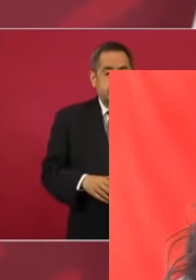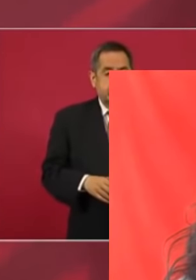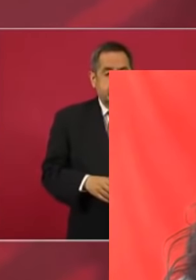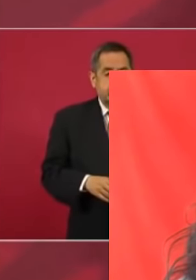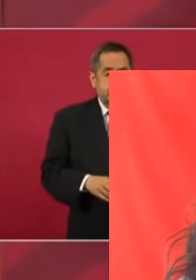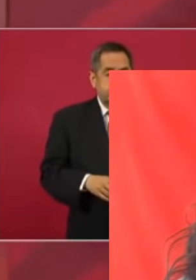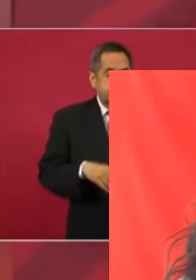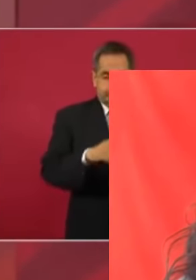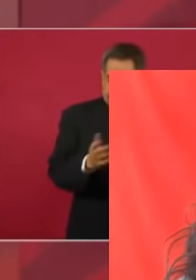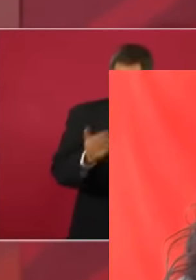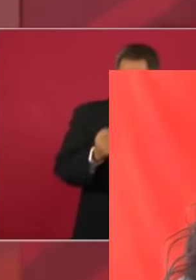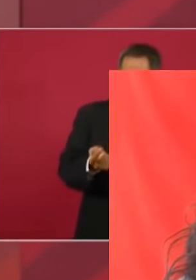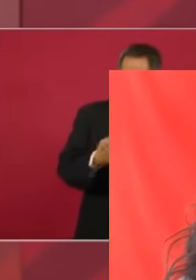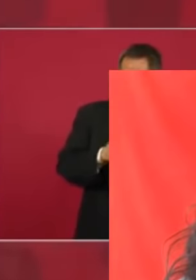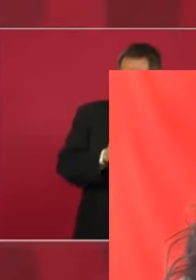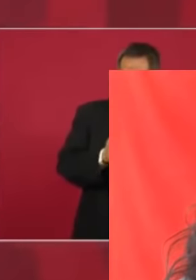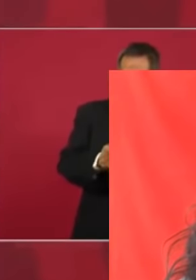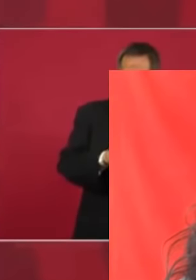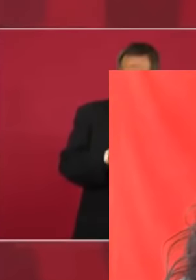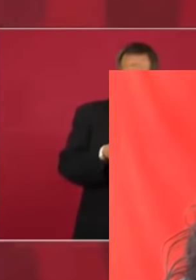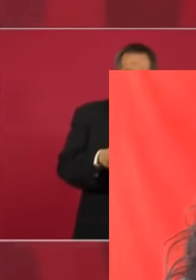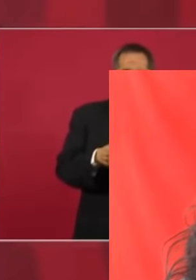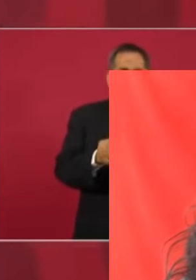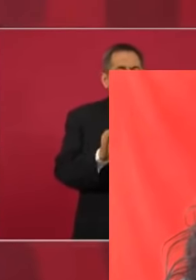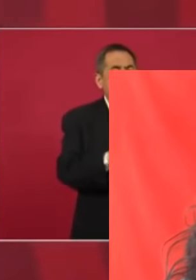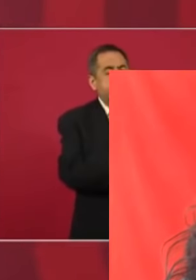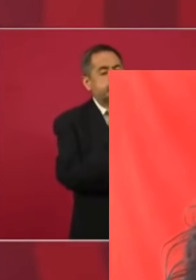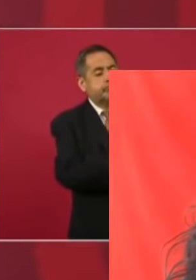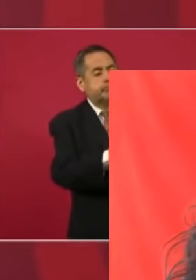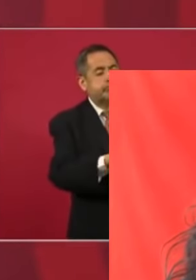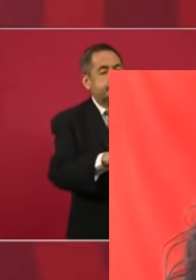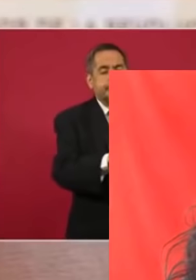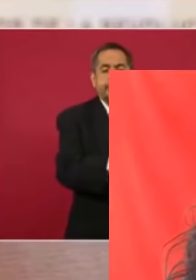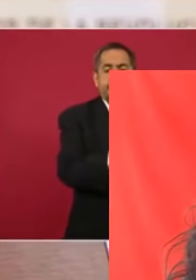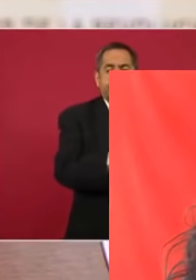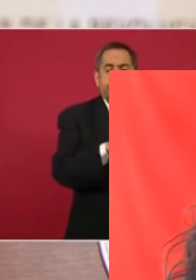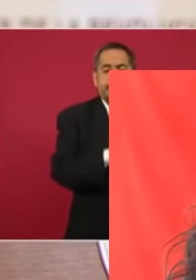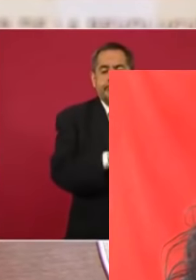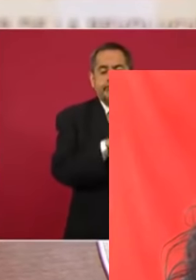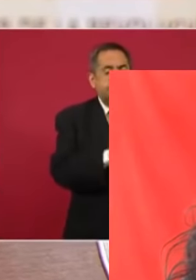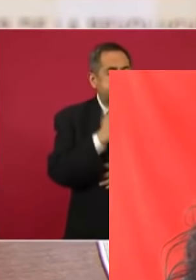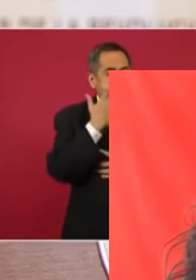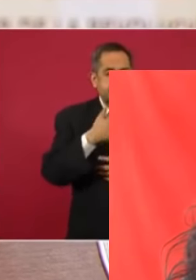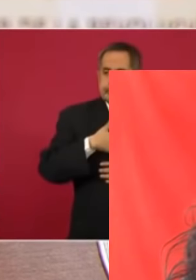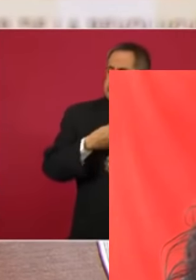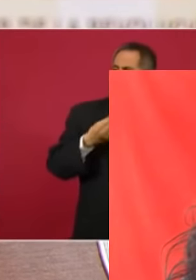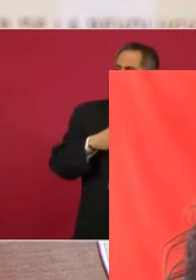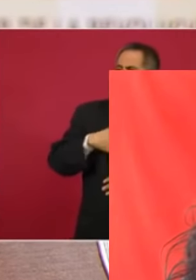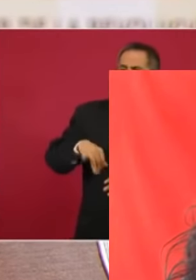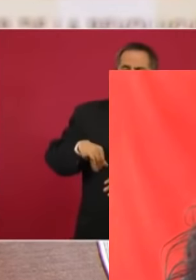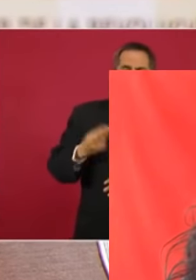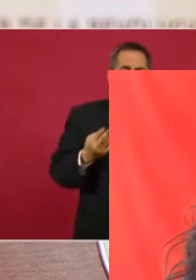son contratados para defender grupos de intereses creados.